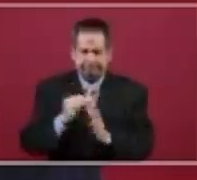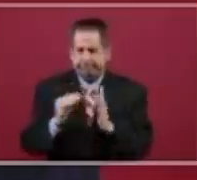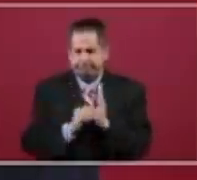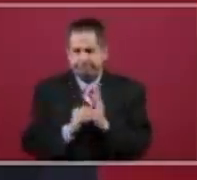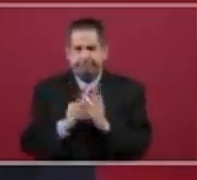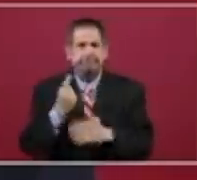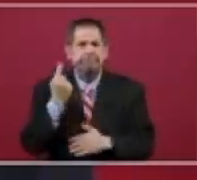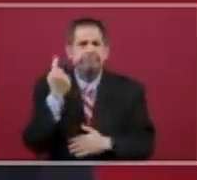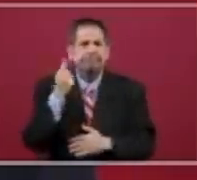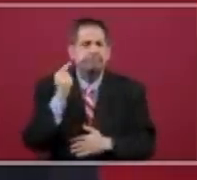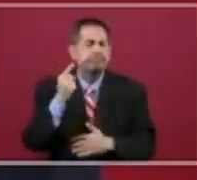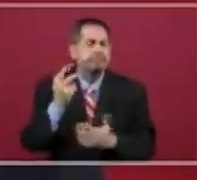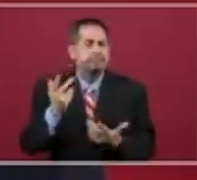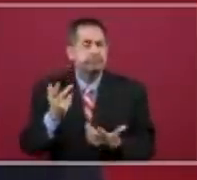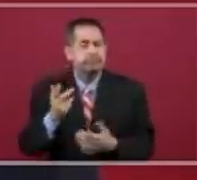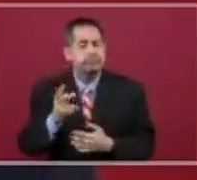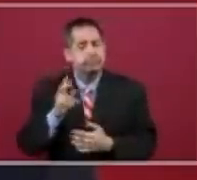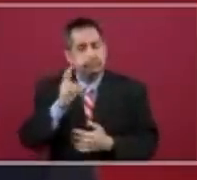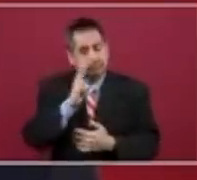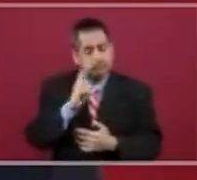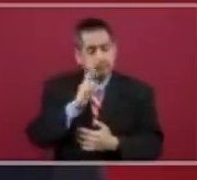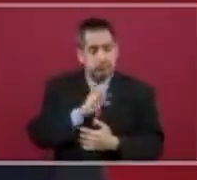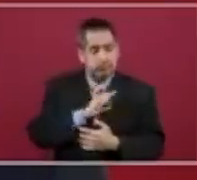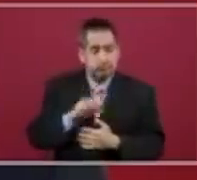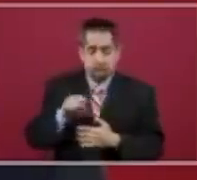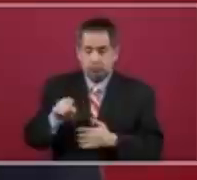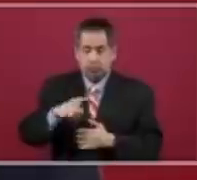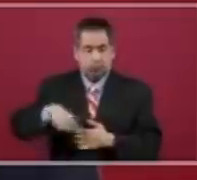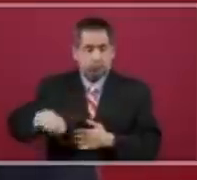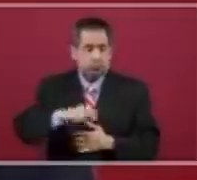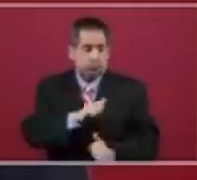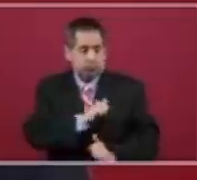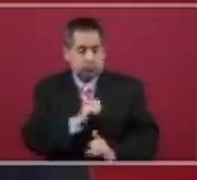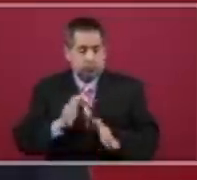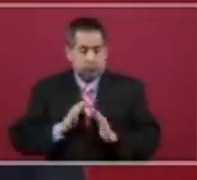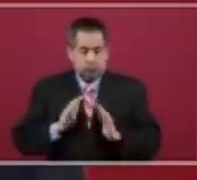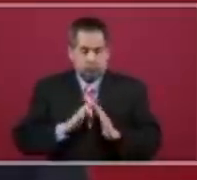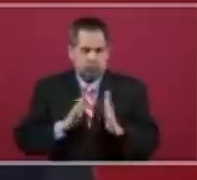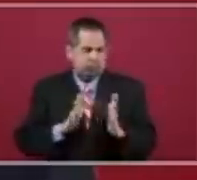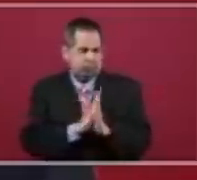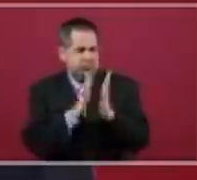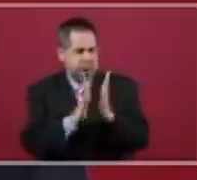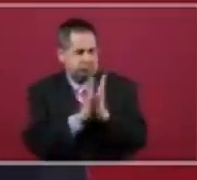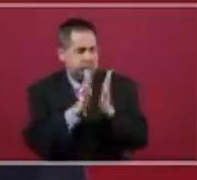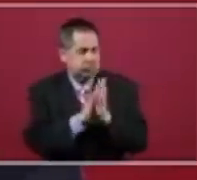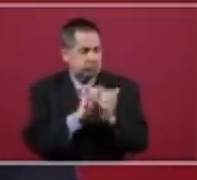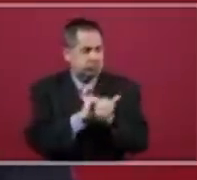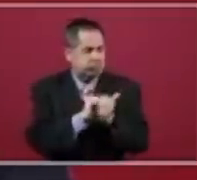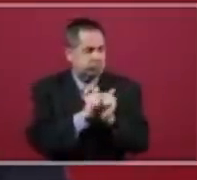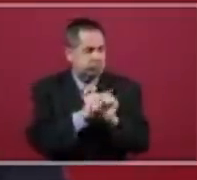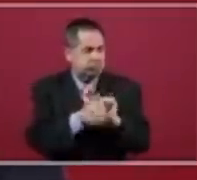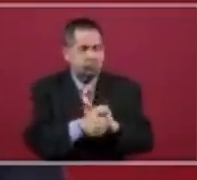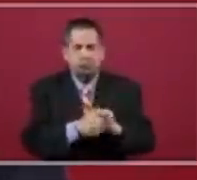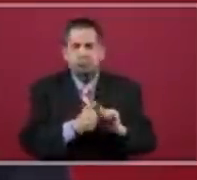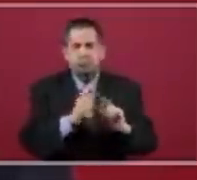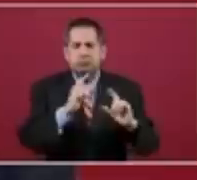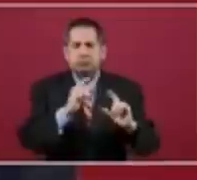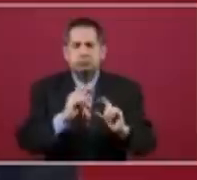para que pueda el Ejército y la Marina participar en labores de seguridad